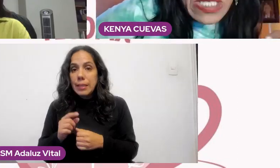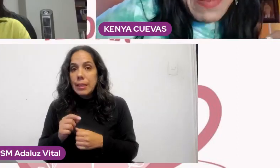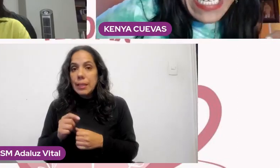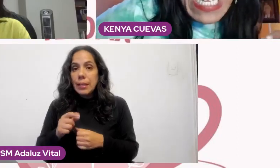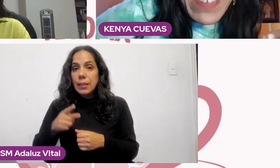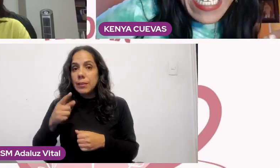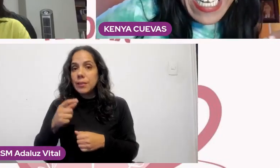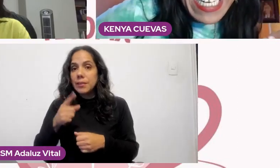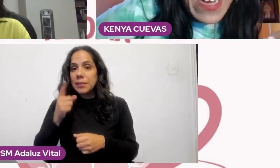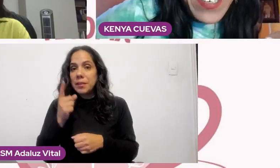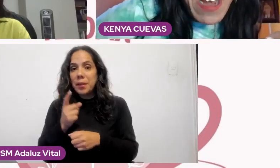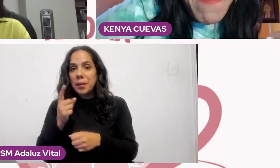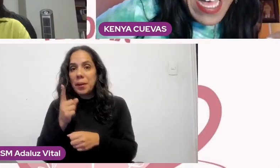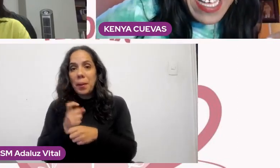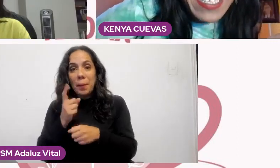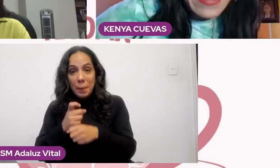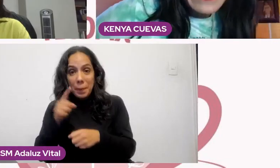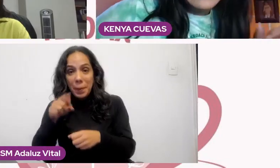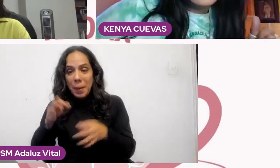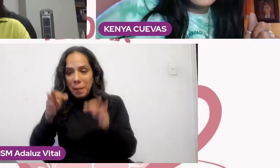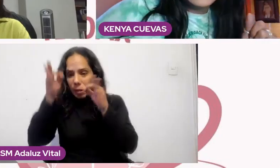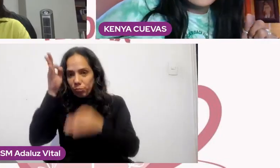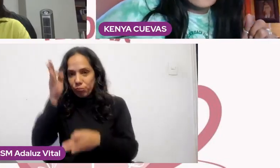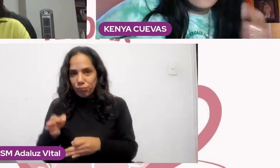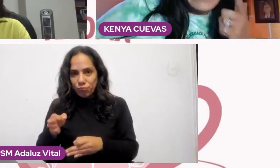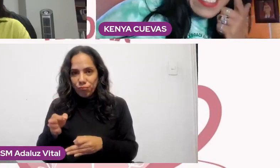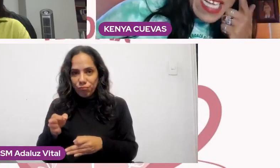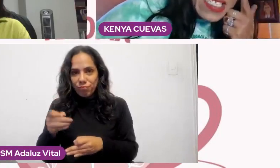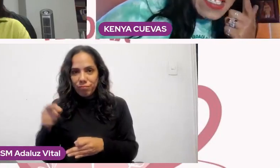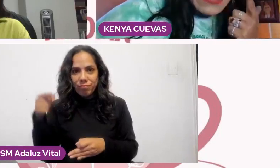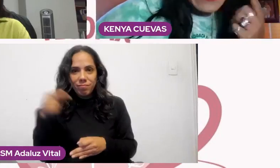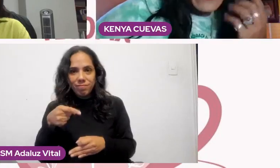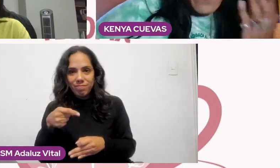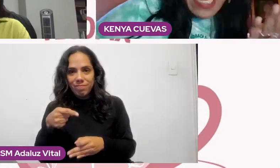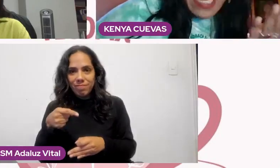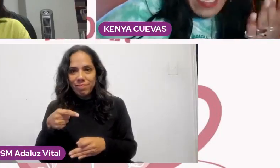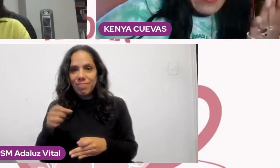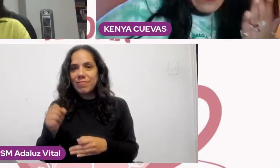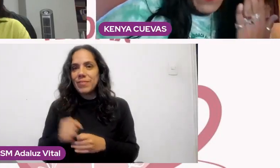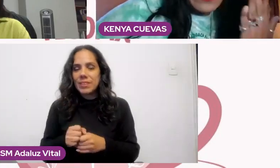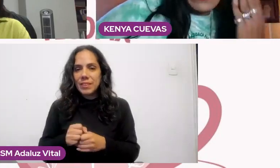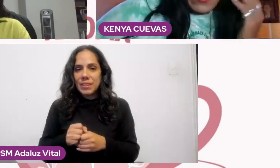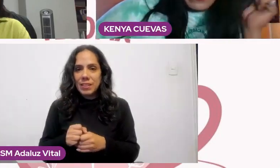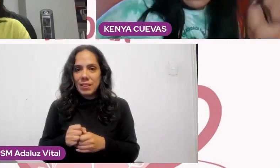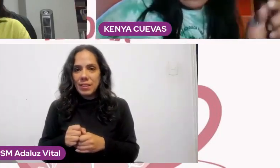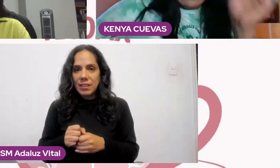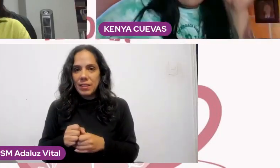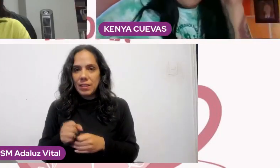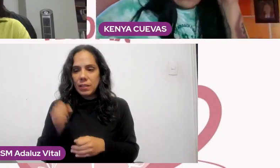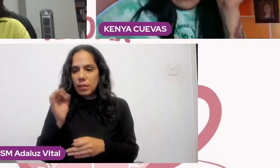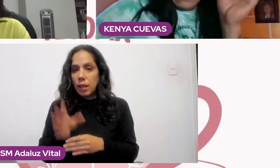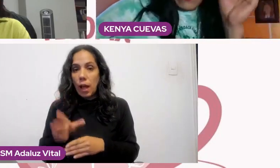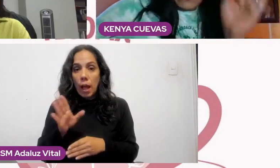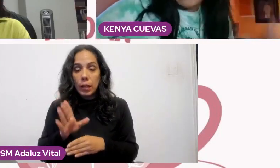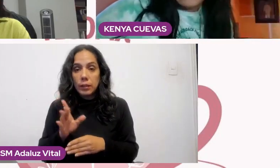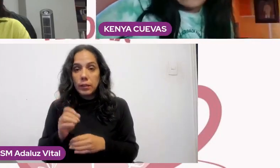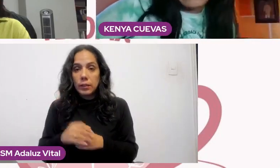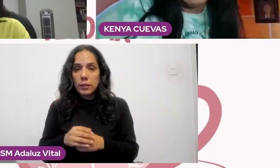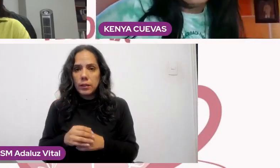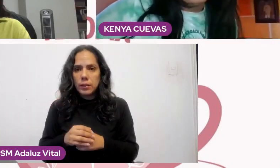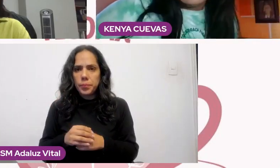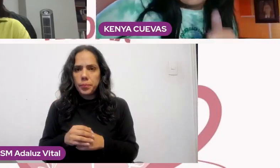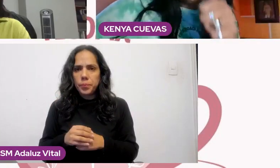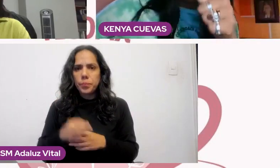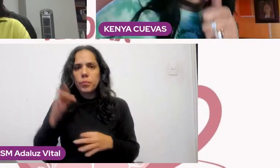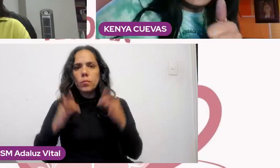con perspectiva de género en el país, donde se argumenta, el veredicto del juez fue